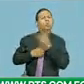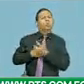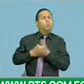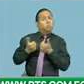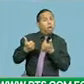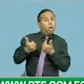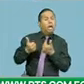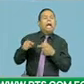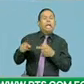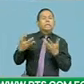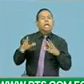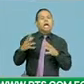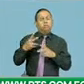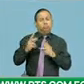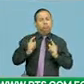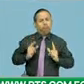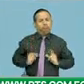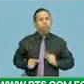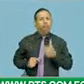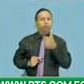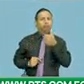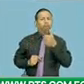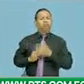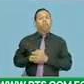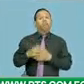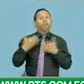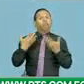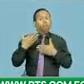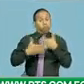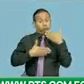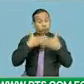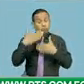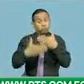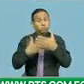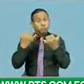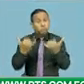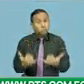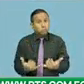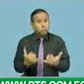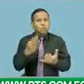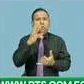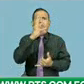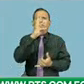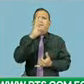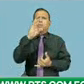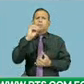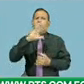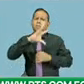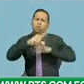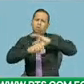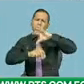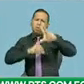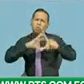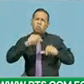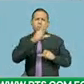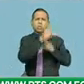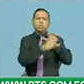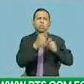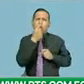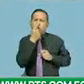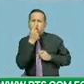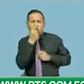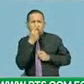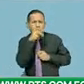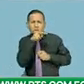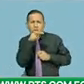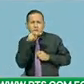peligro. En lo que va del año, se han registrado 60 robos bajo la modalidad de sacapintas en el